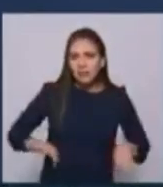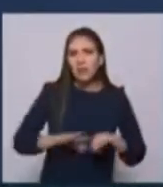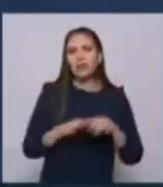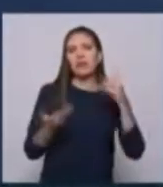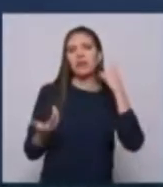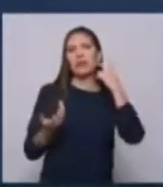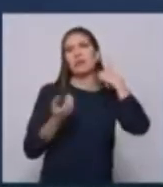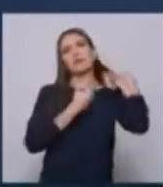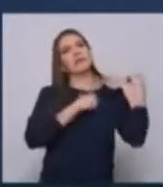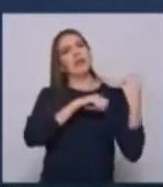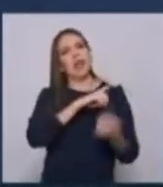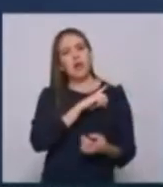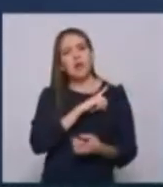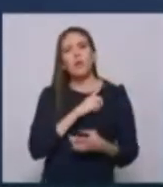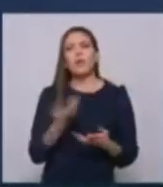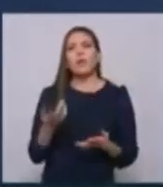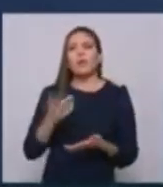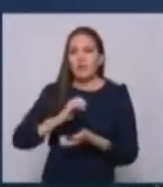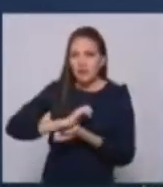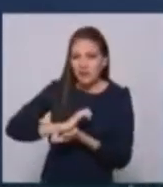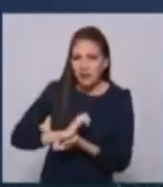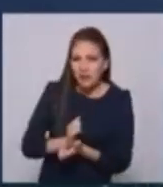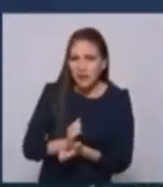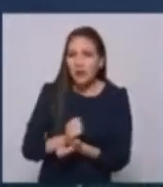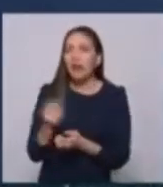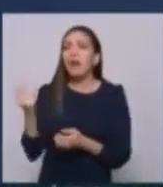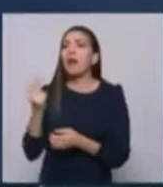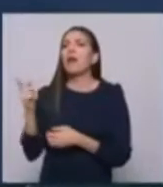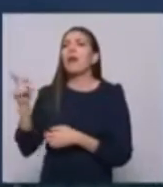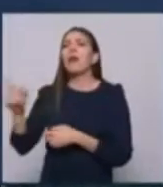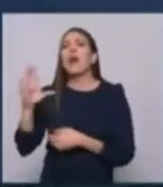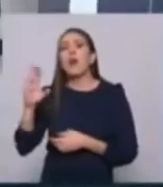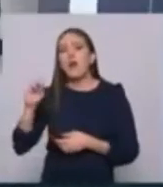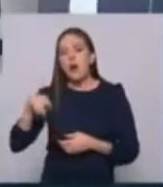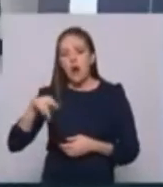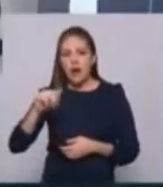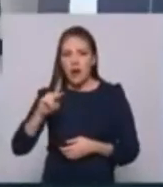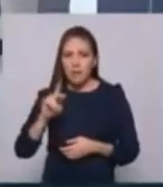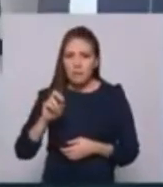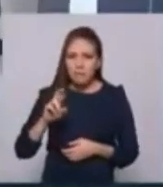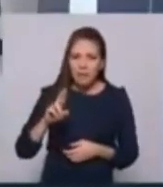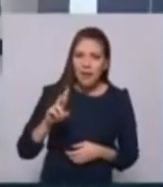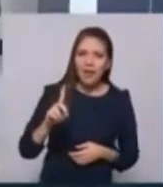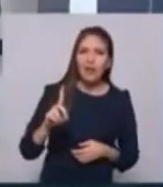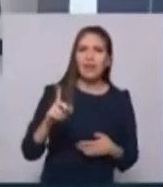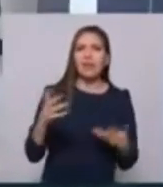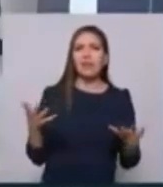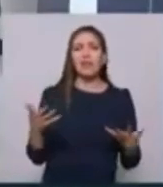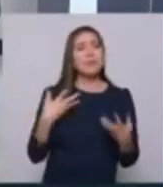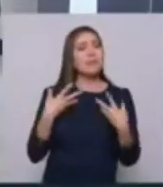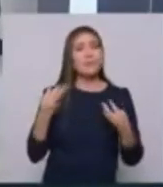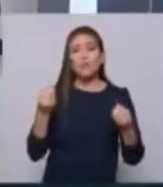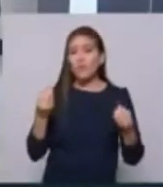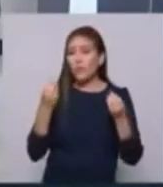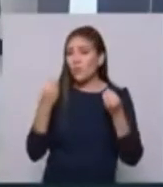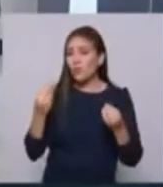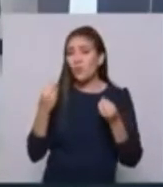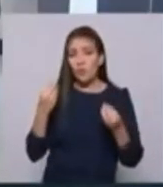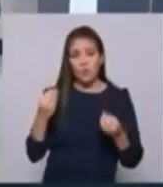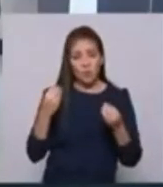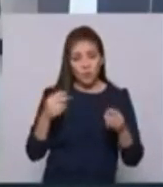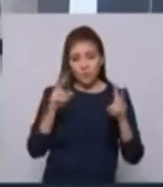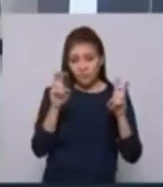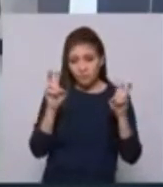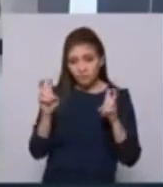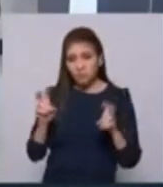de discriminación, necesitas poder traer al CONAPRED a que genere campañas. Hay mucho alrededor y no hemos definido